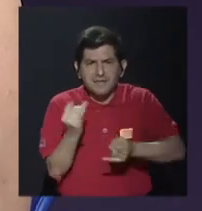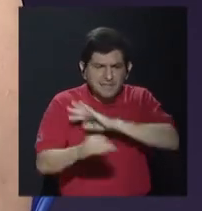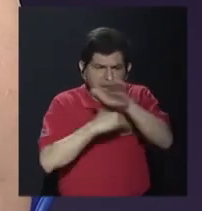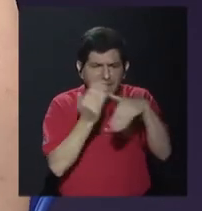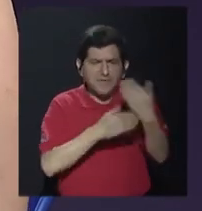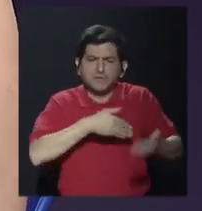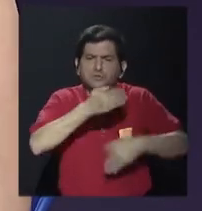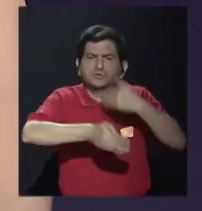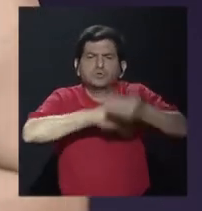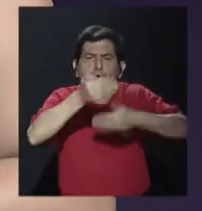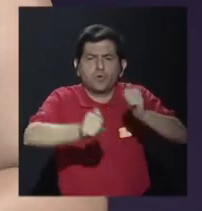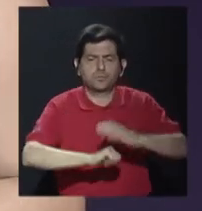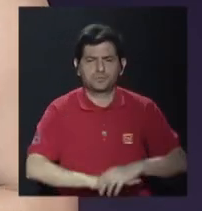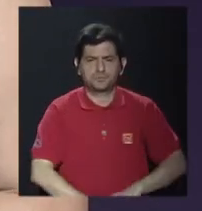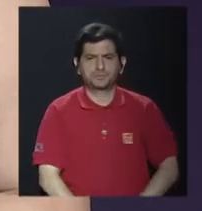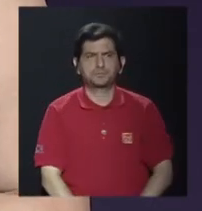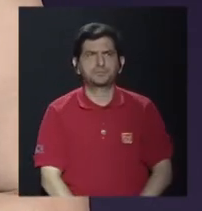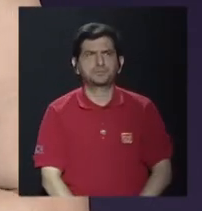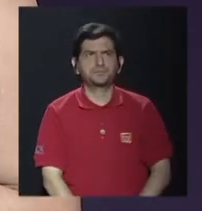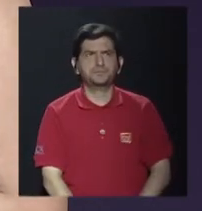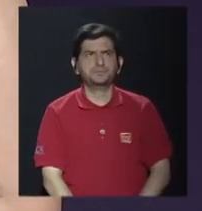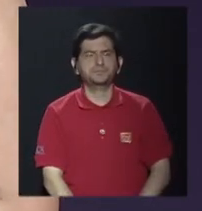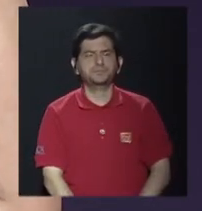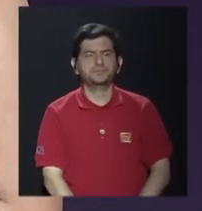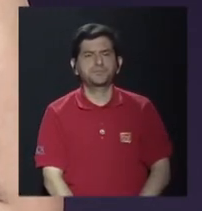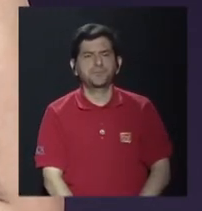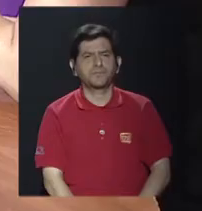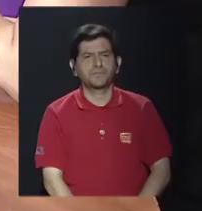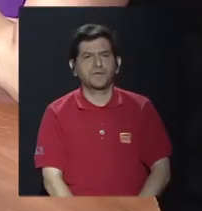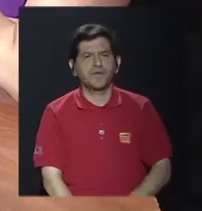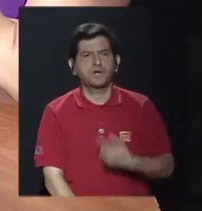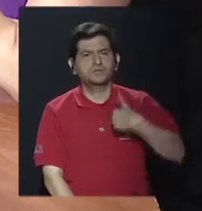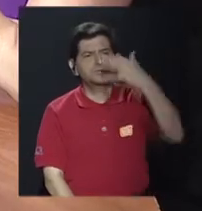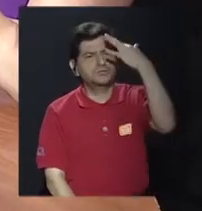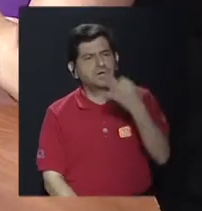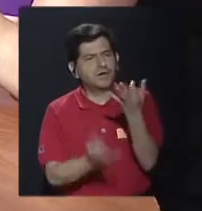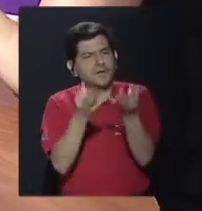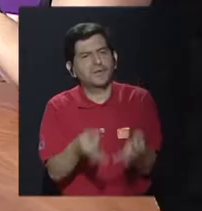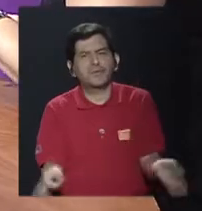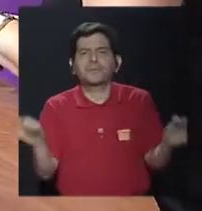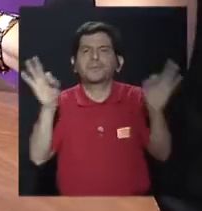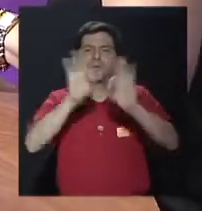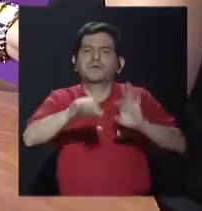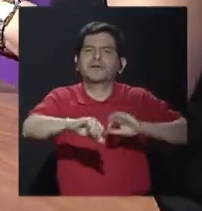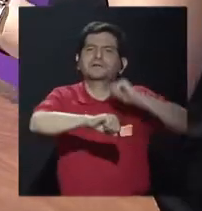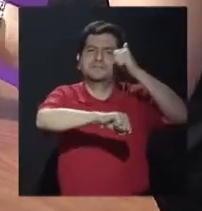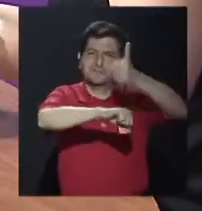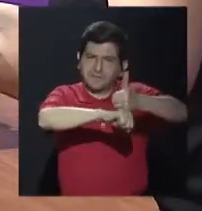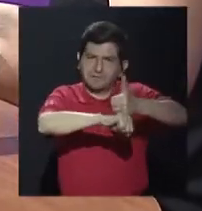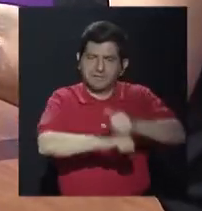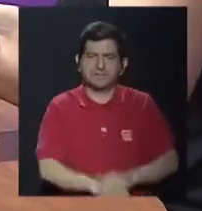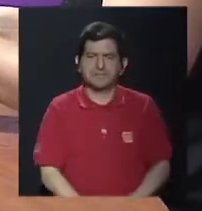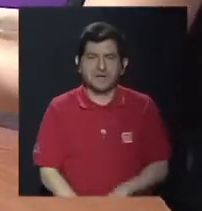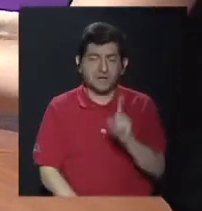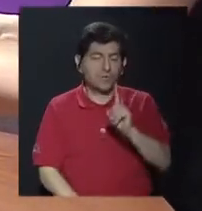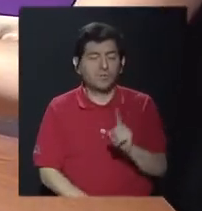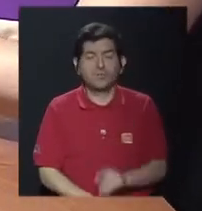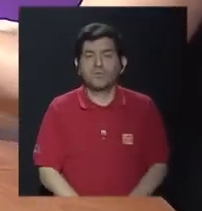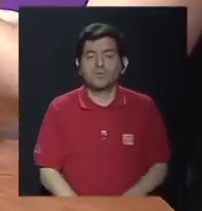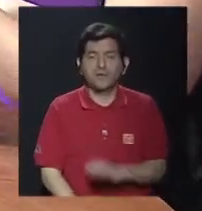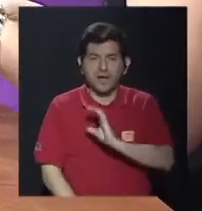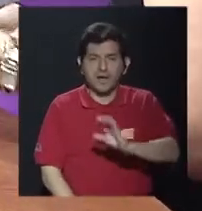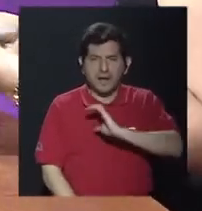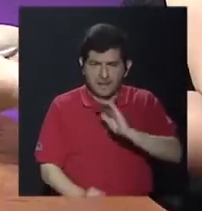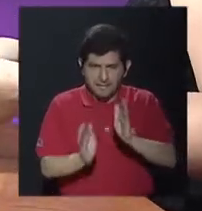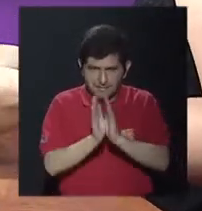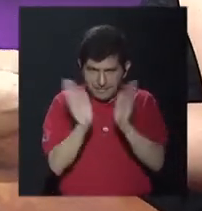este proceso. Bueno, yo creo que es importante marcar esto como una generalidad y